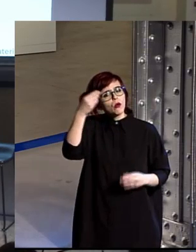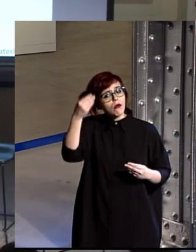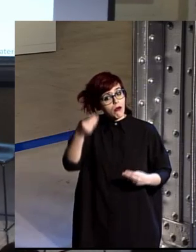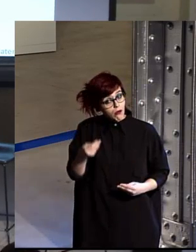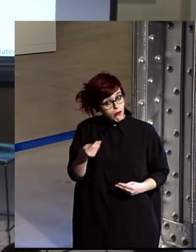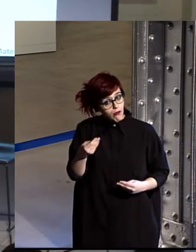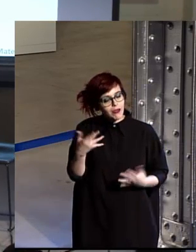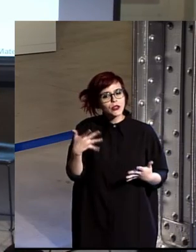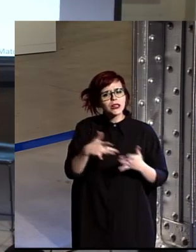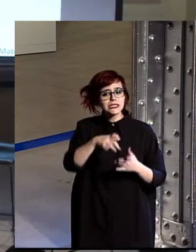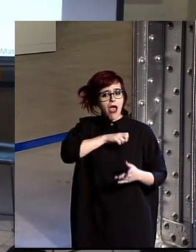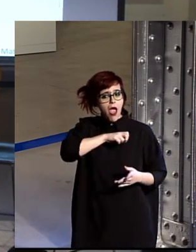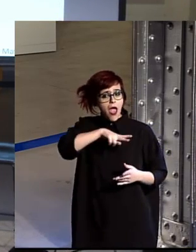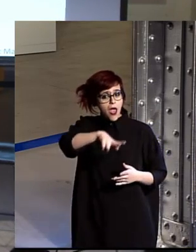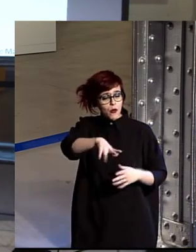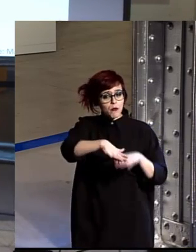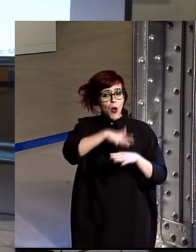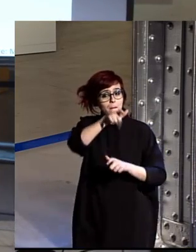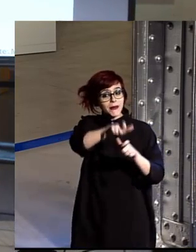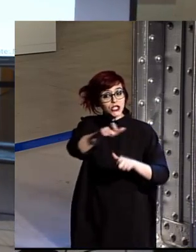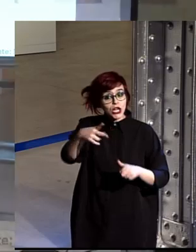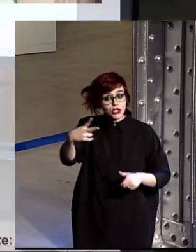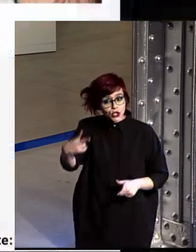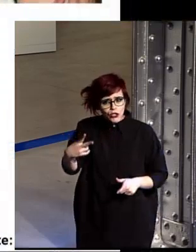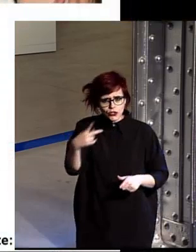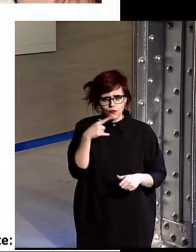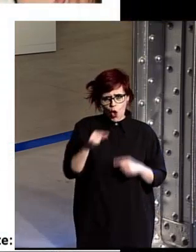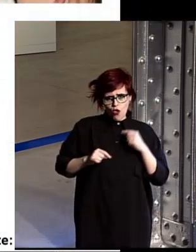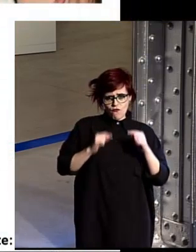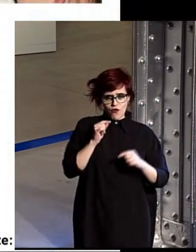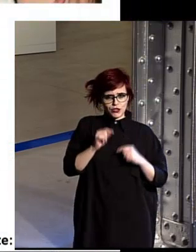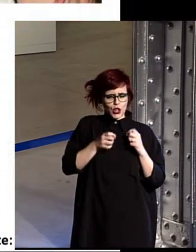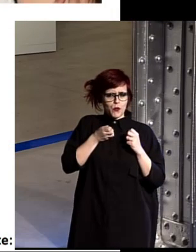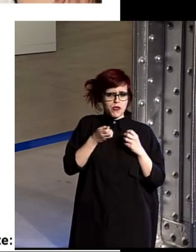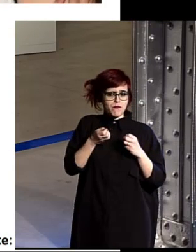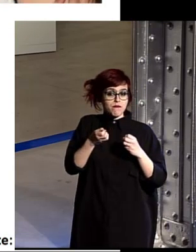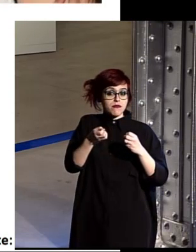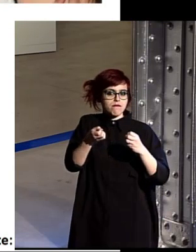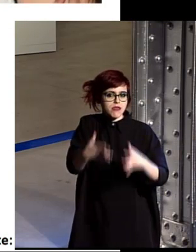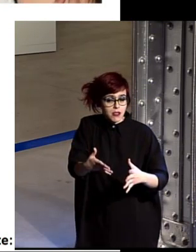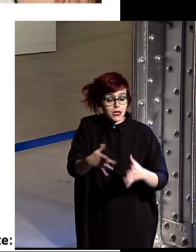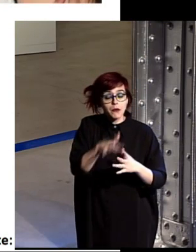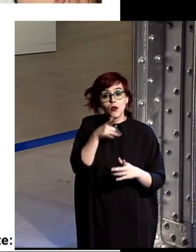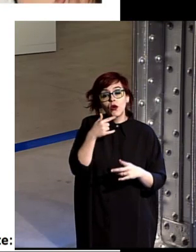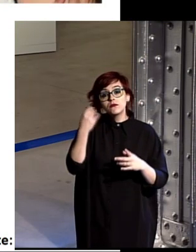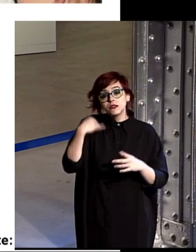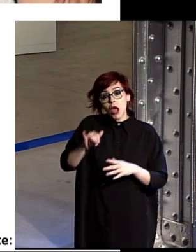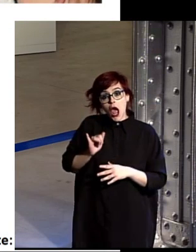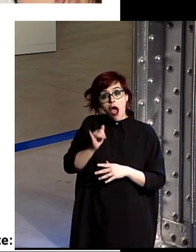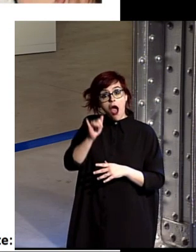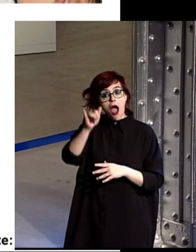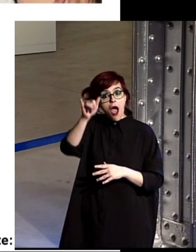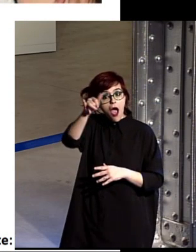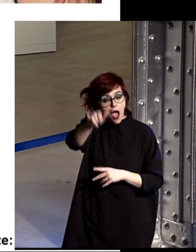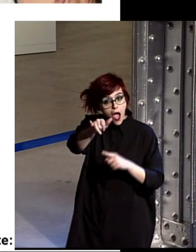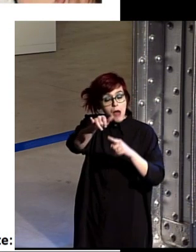vivir muy de cerca lo que era el ébola porque nos trajimos a 2 personas bien infectaditas. Por el camino supimos algunas cosas sobre su transmisión porque también